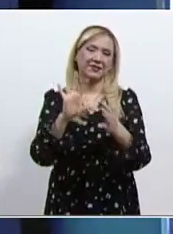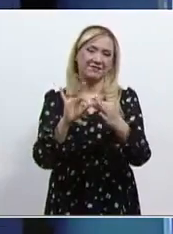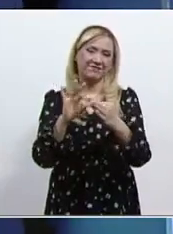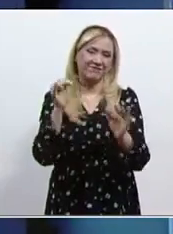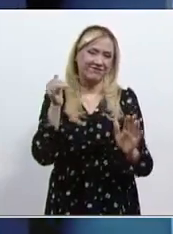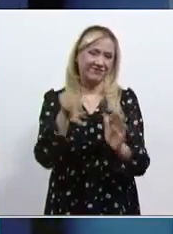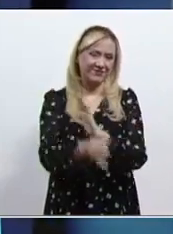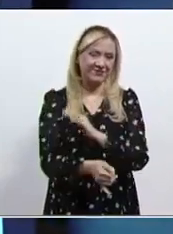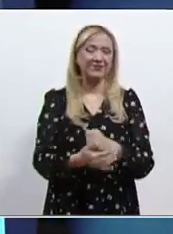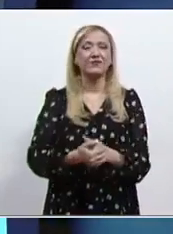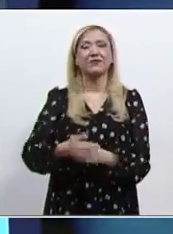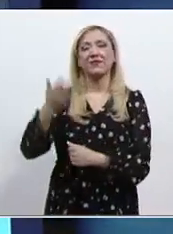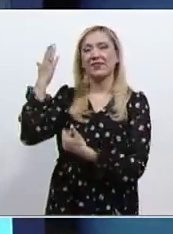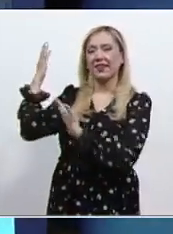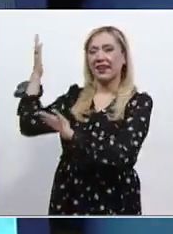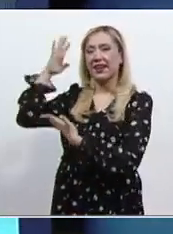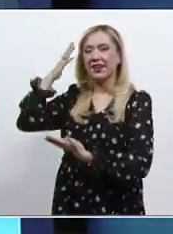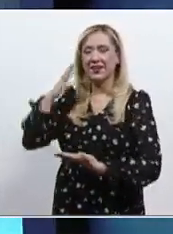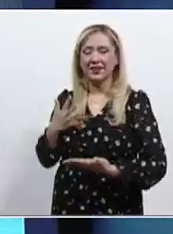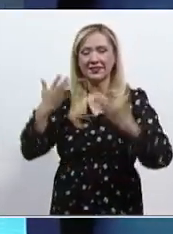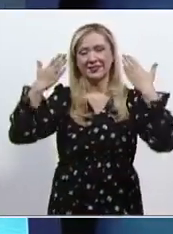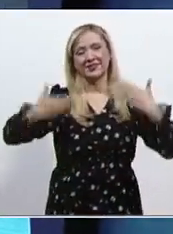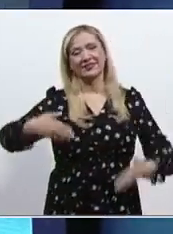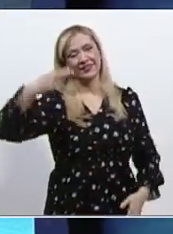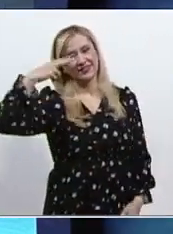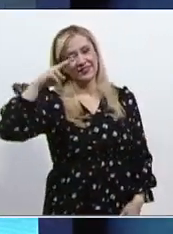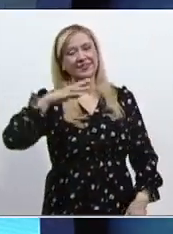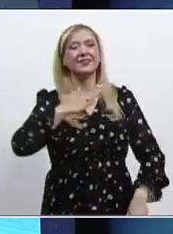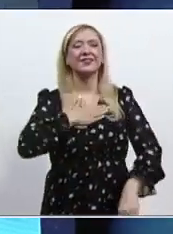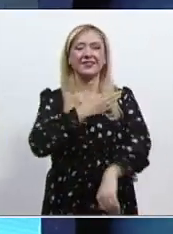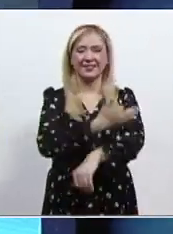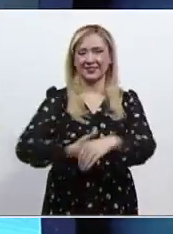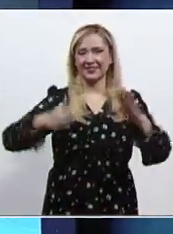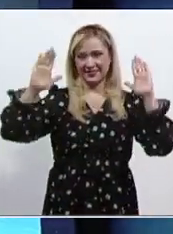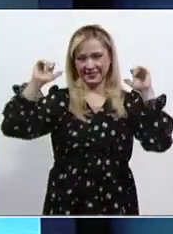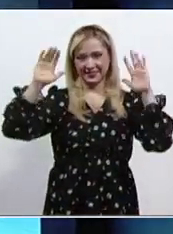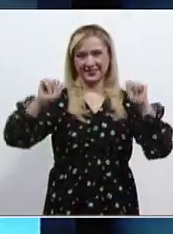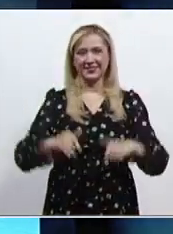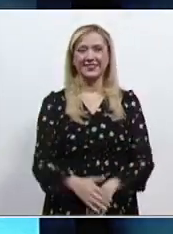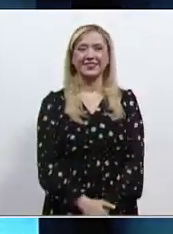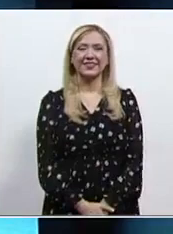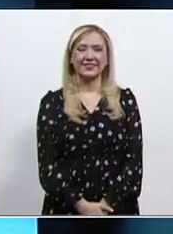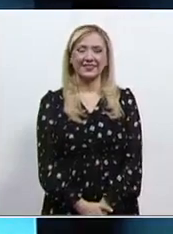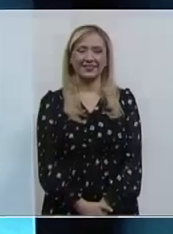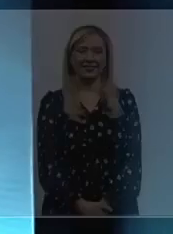soy Lorena Sánchez Cabrera y le deseo que tenga un excelente tarde hasta pronto